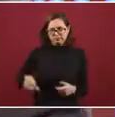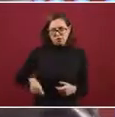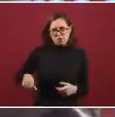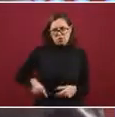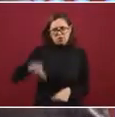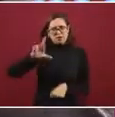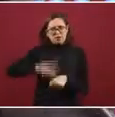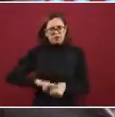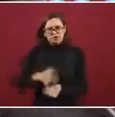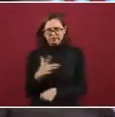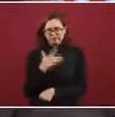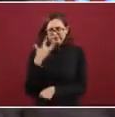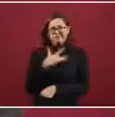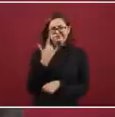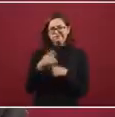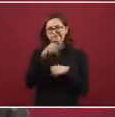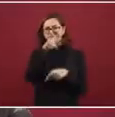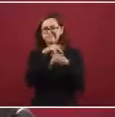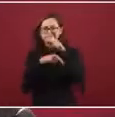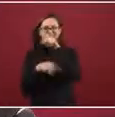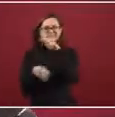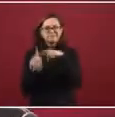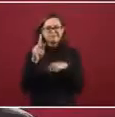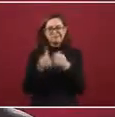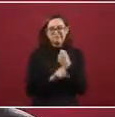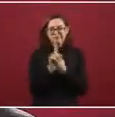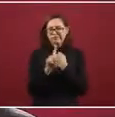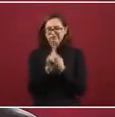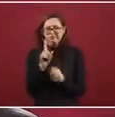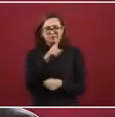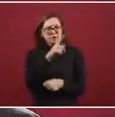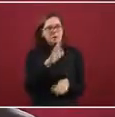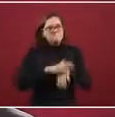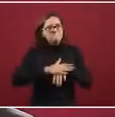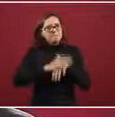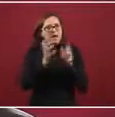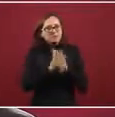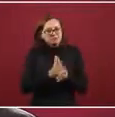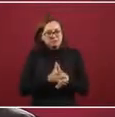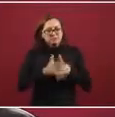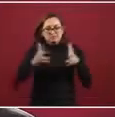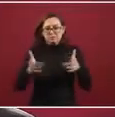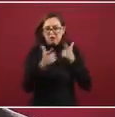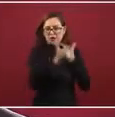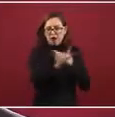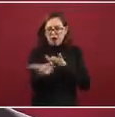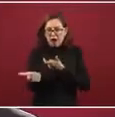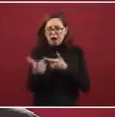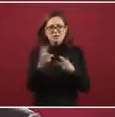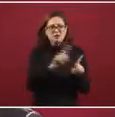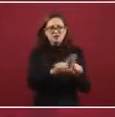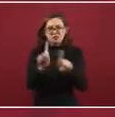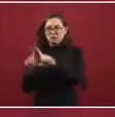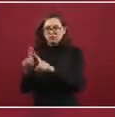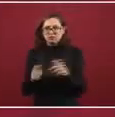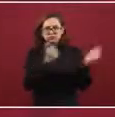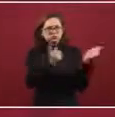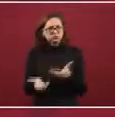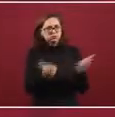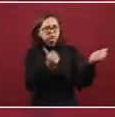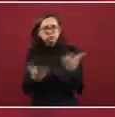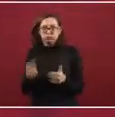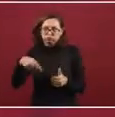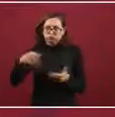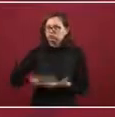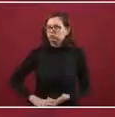este incremento signifique también un incremento en el índice delictivo y el número de homicidios en el norte del país en particular. De suerte que